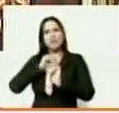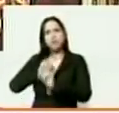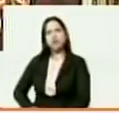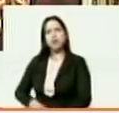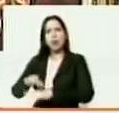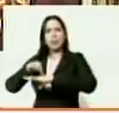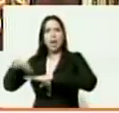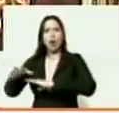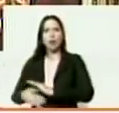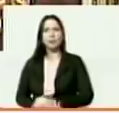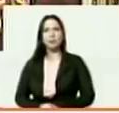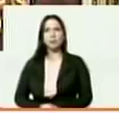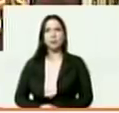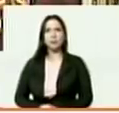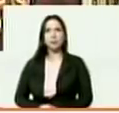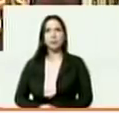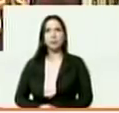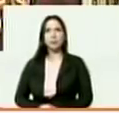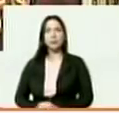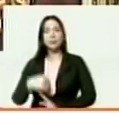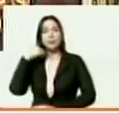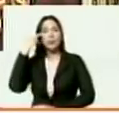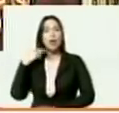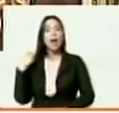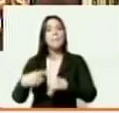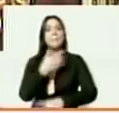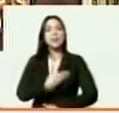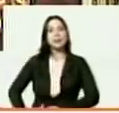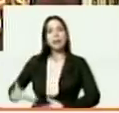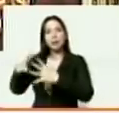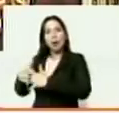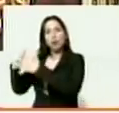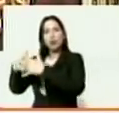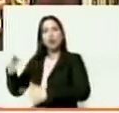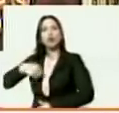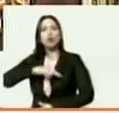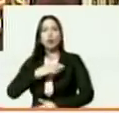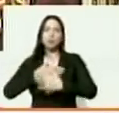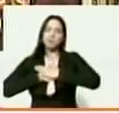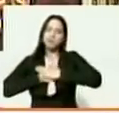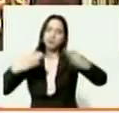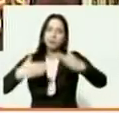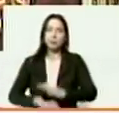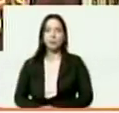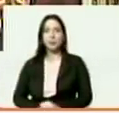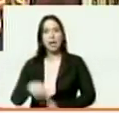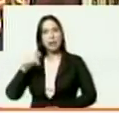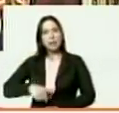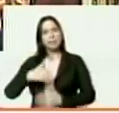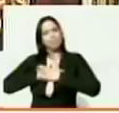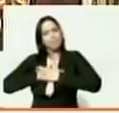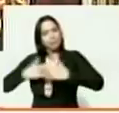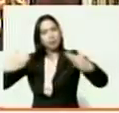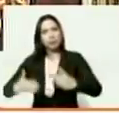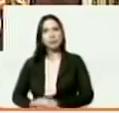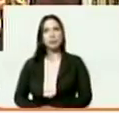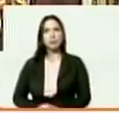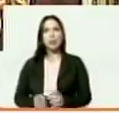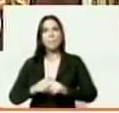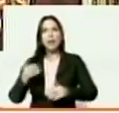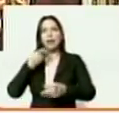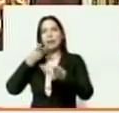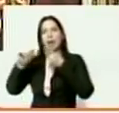dejó Barack Obama, aquí estamos a la orden. Aquí estoy a la orden para el